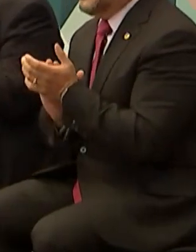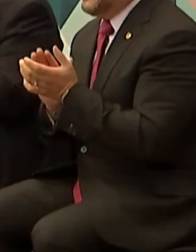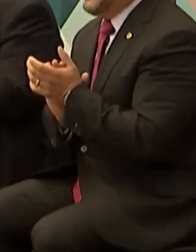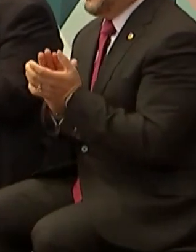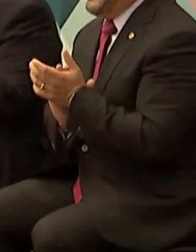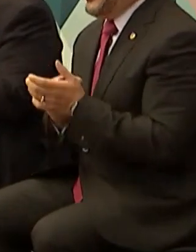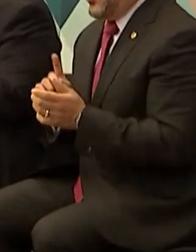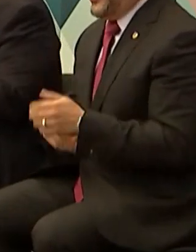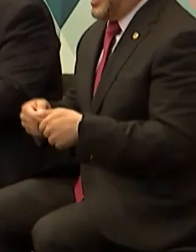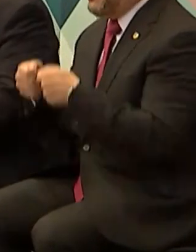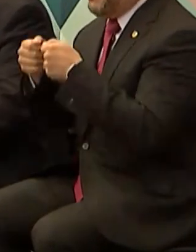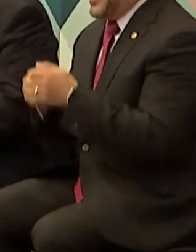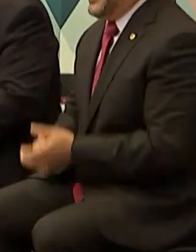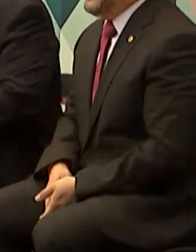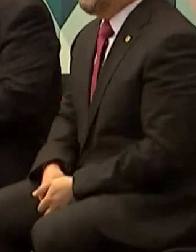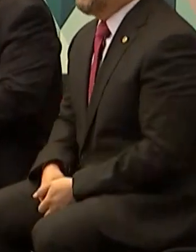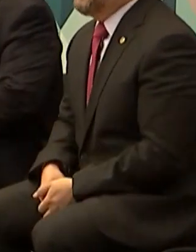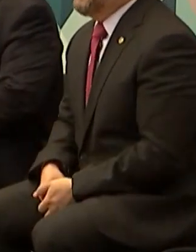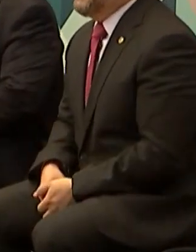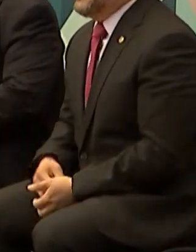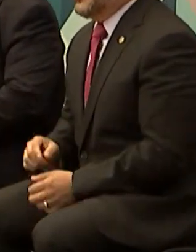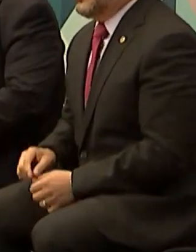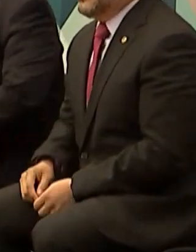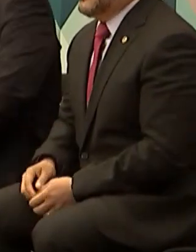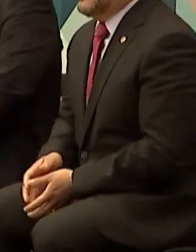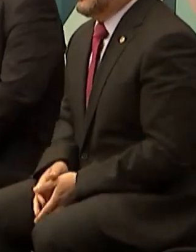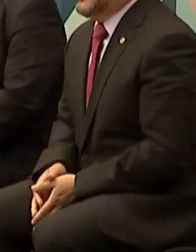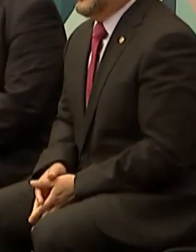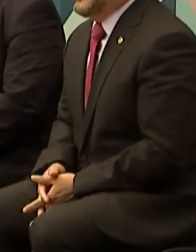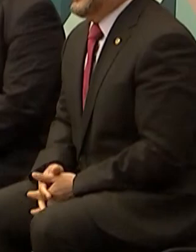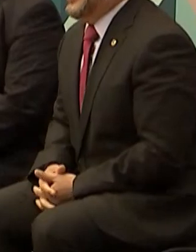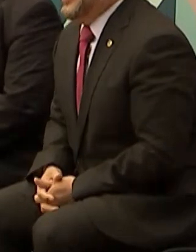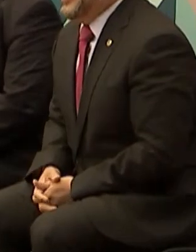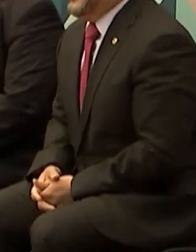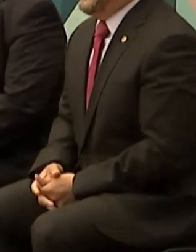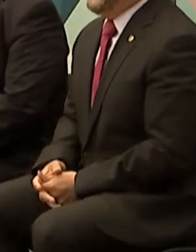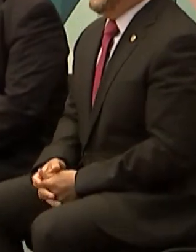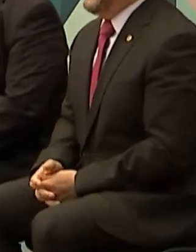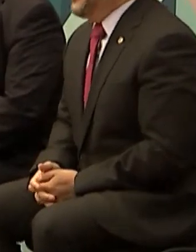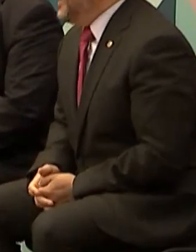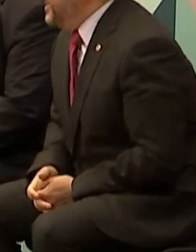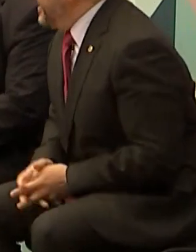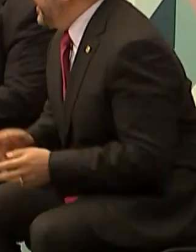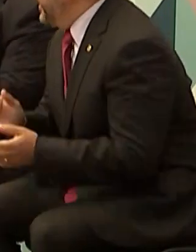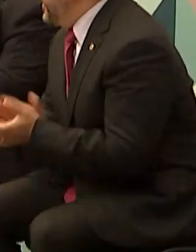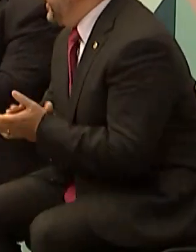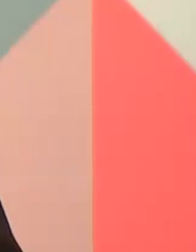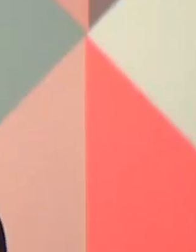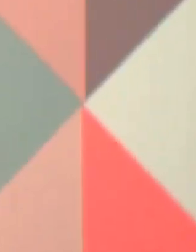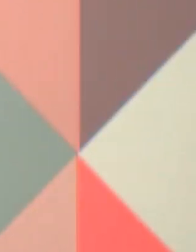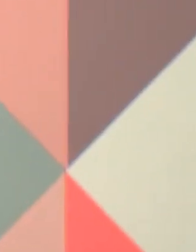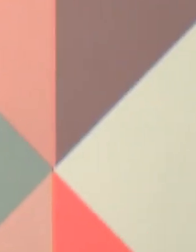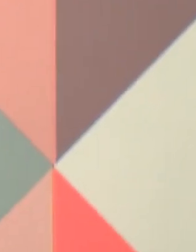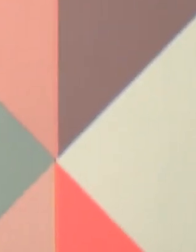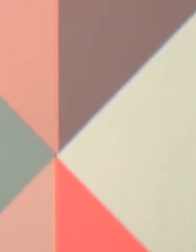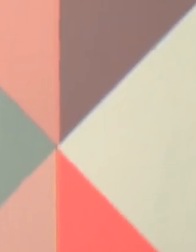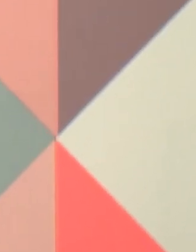El secretario general de la Internacional de la Educación, David Edwards.